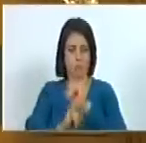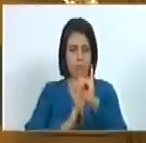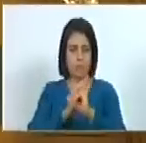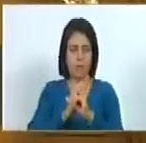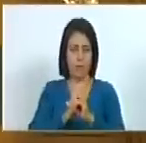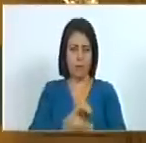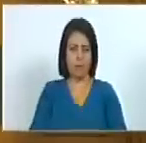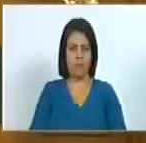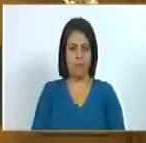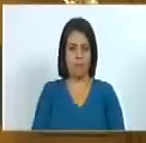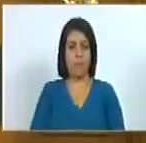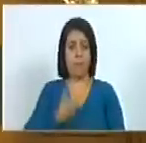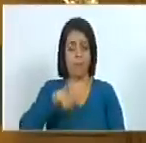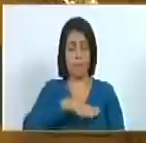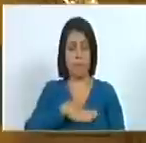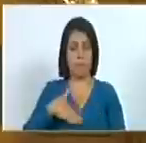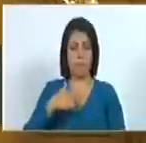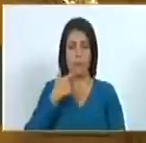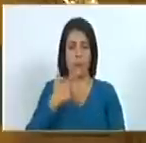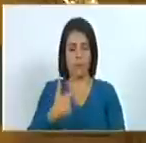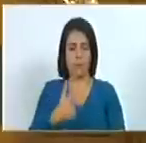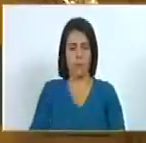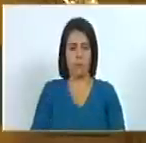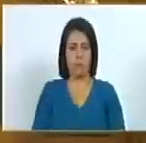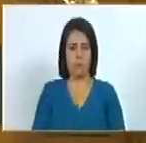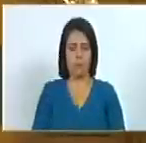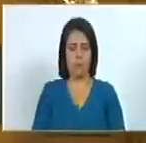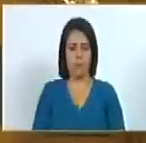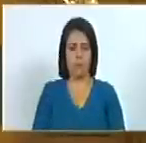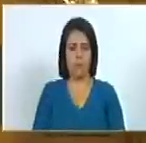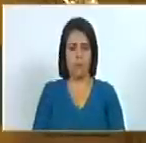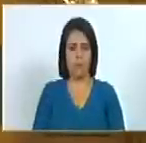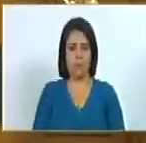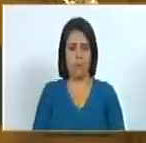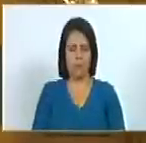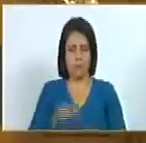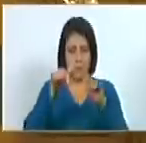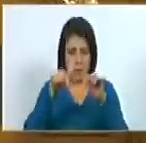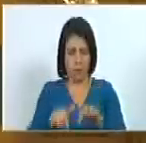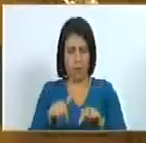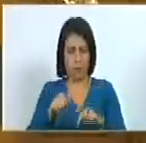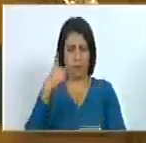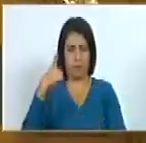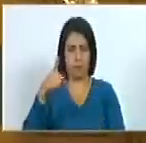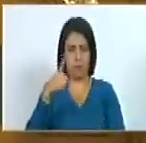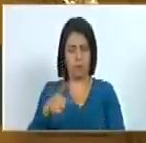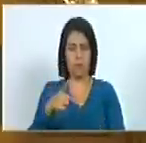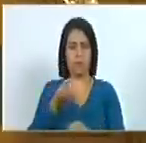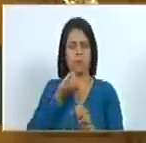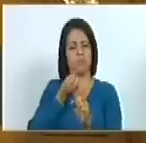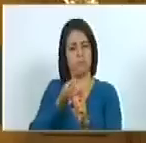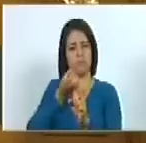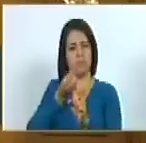internacionales. Nosotros tenemos que decir en este derecho de